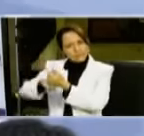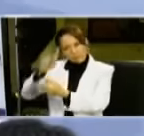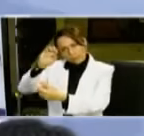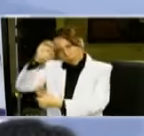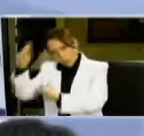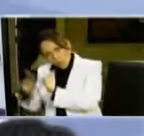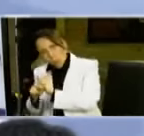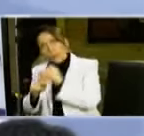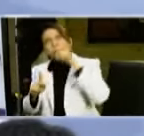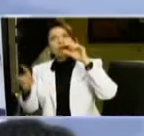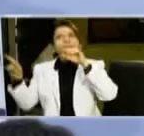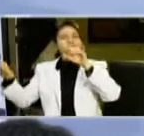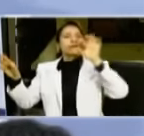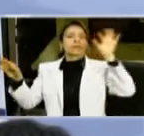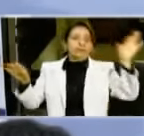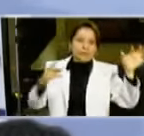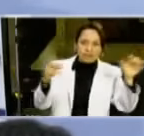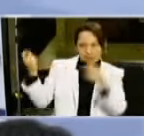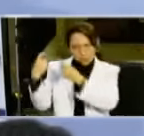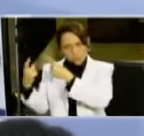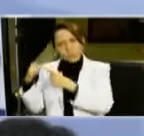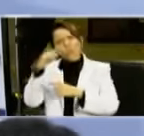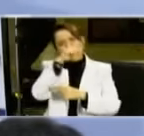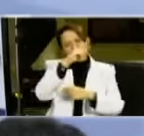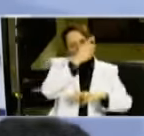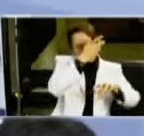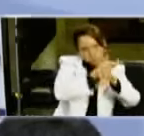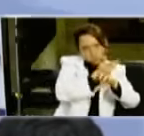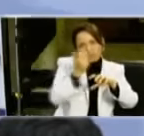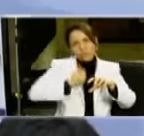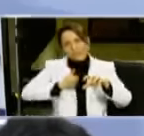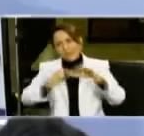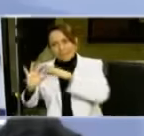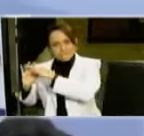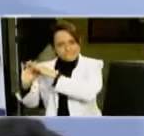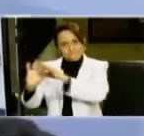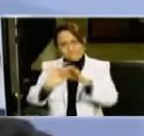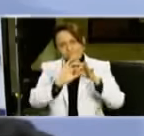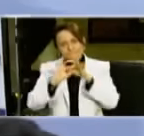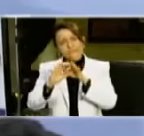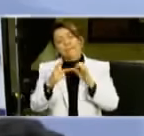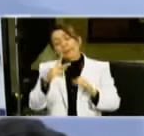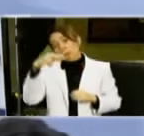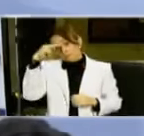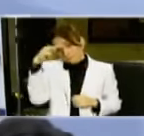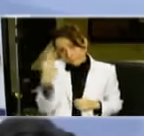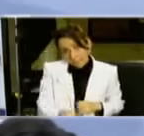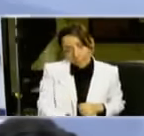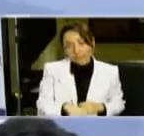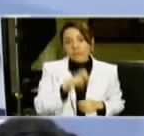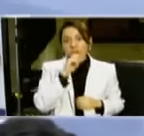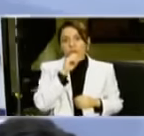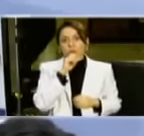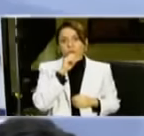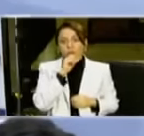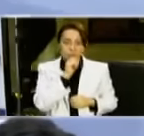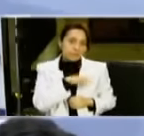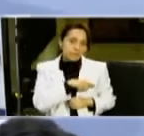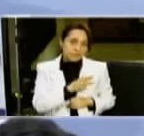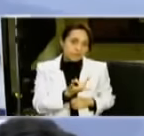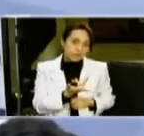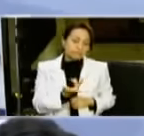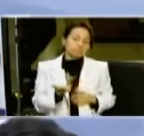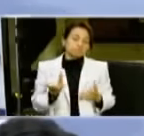Unidos y Canadá. Pero naturalmente México y los países del Atlántico, México es de los dos, no es una gran